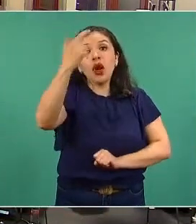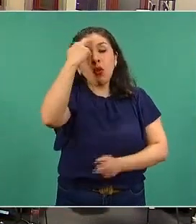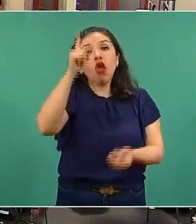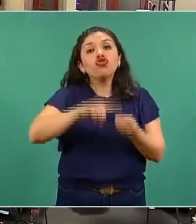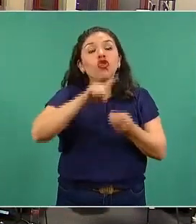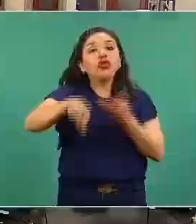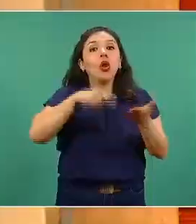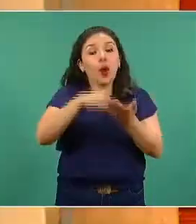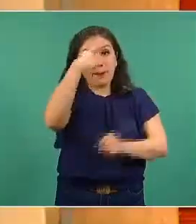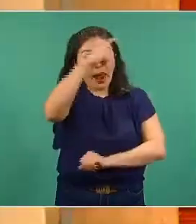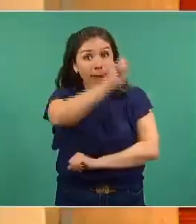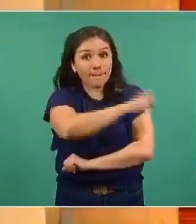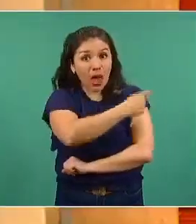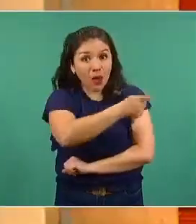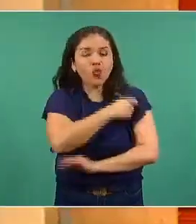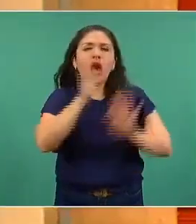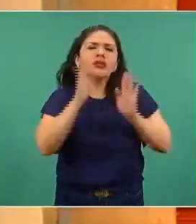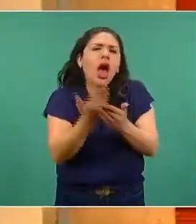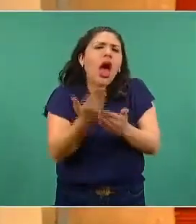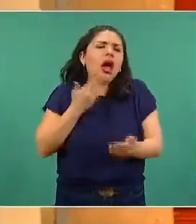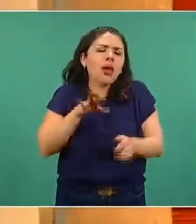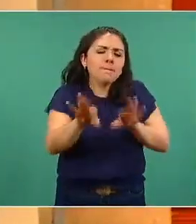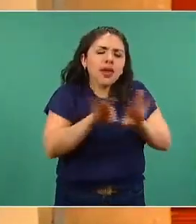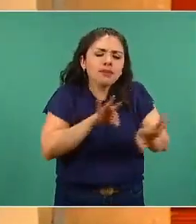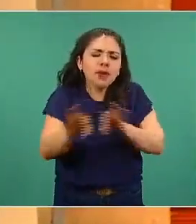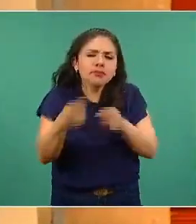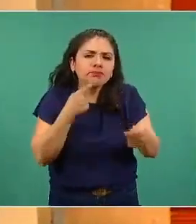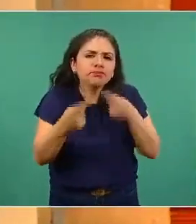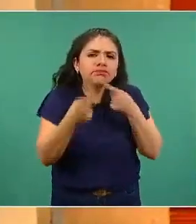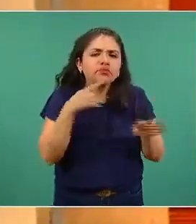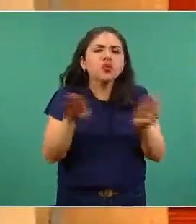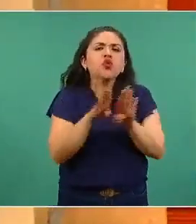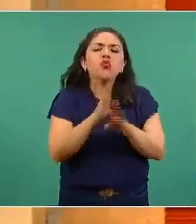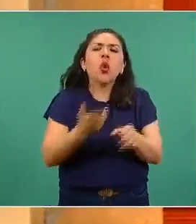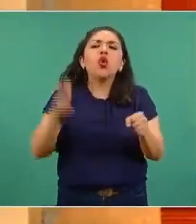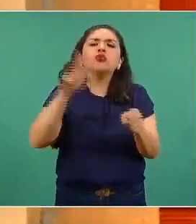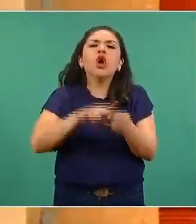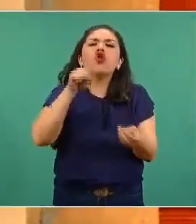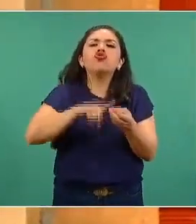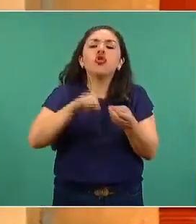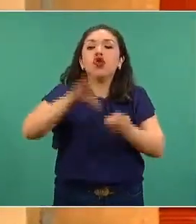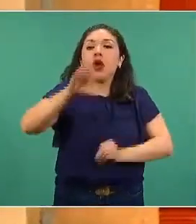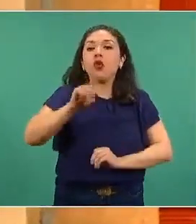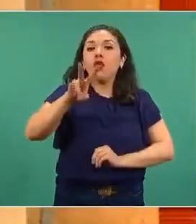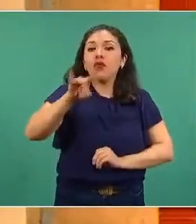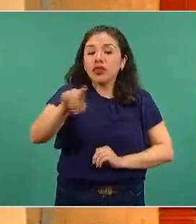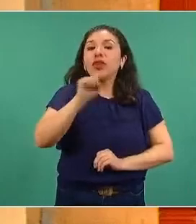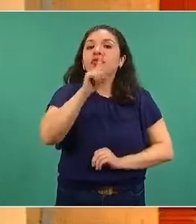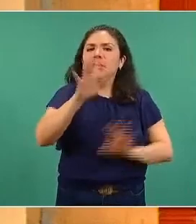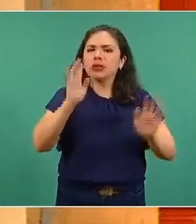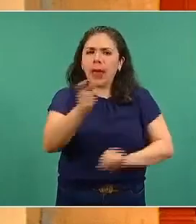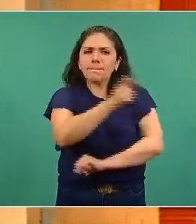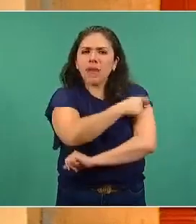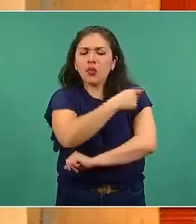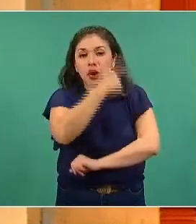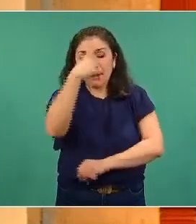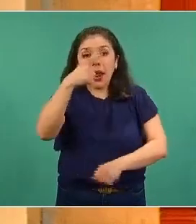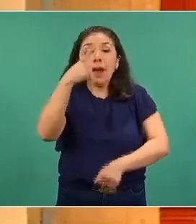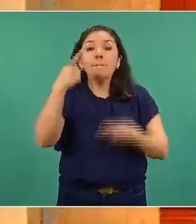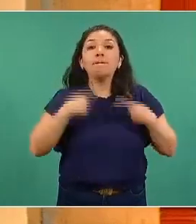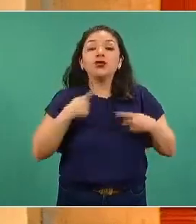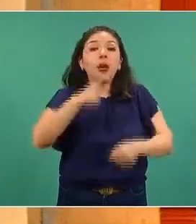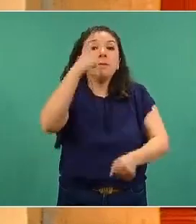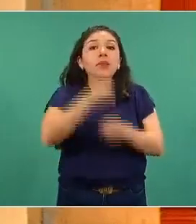de vacunación fueron seleccionados en relación con los hospitales COVID. También se está vacunando a personal de primer nivel